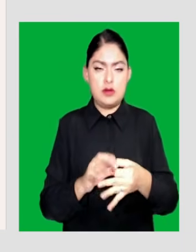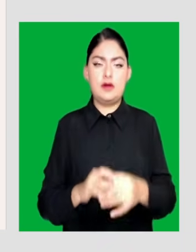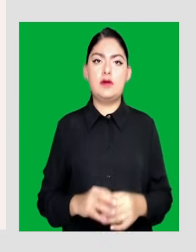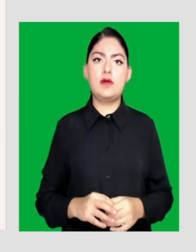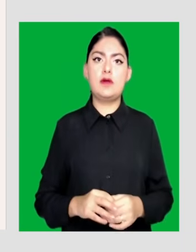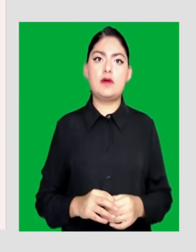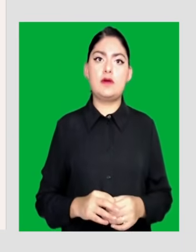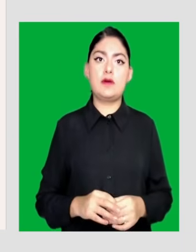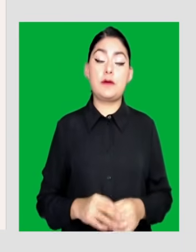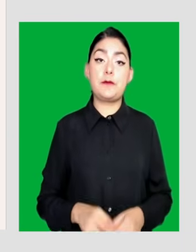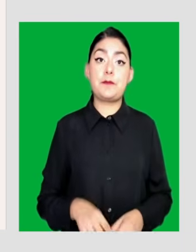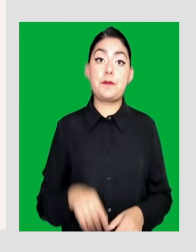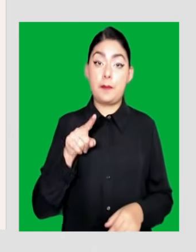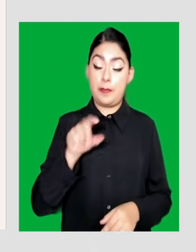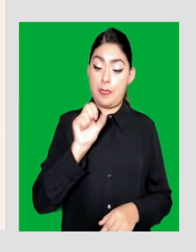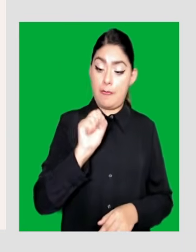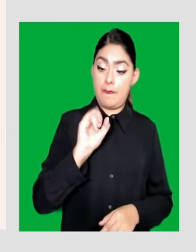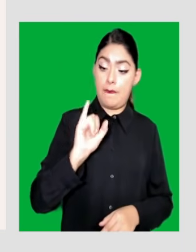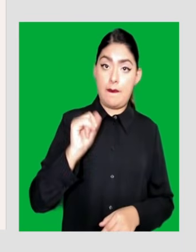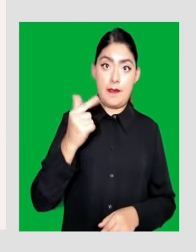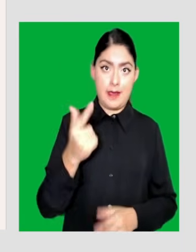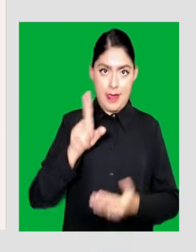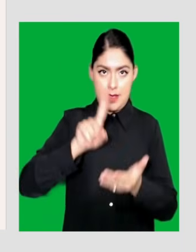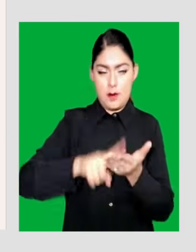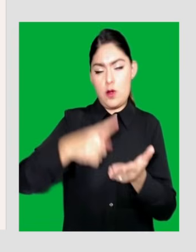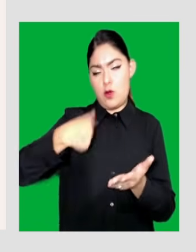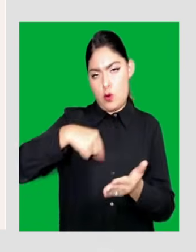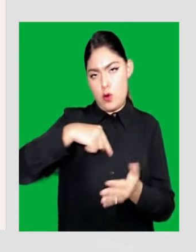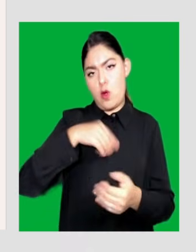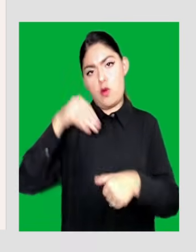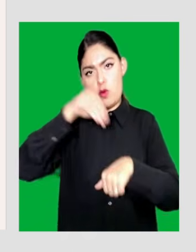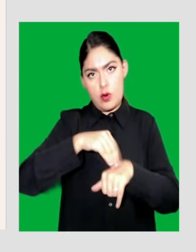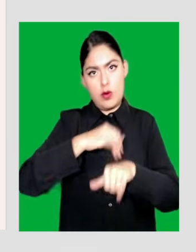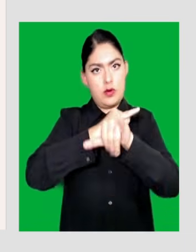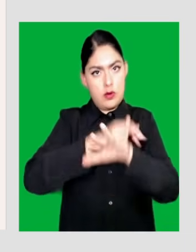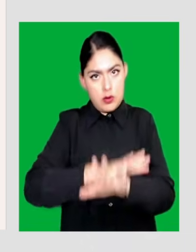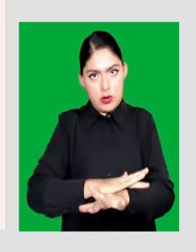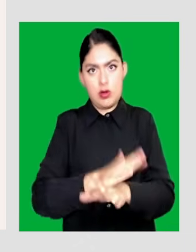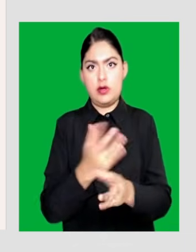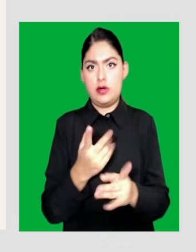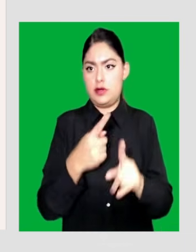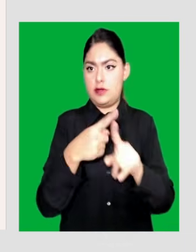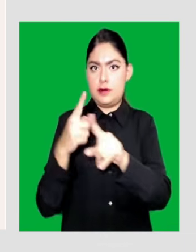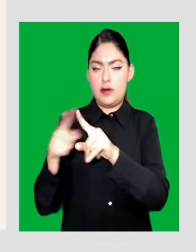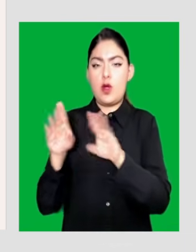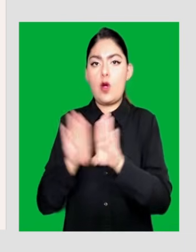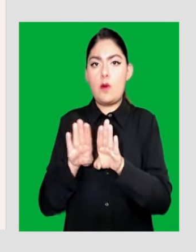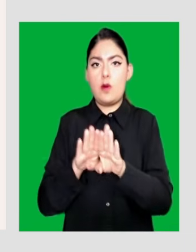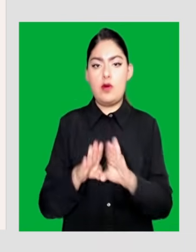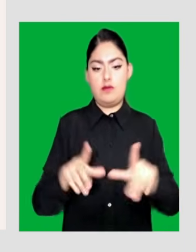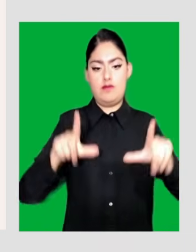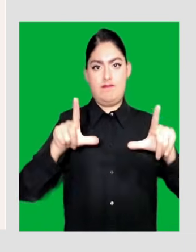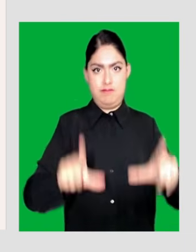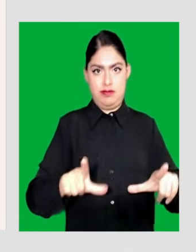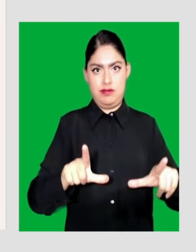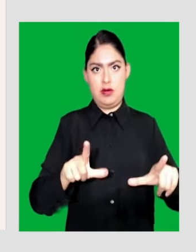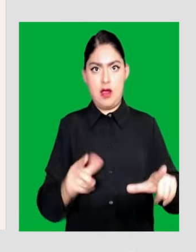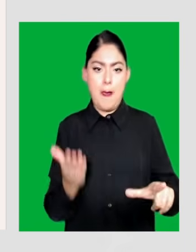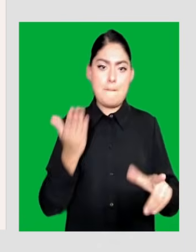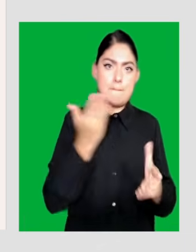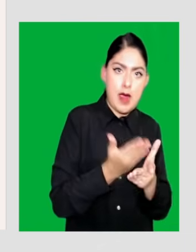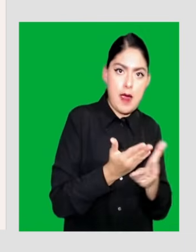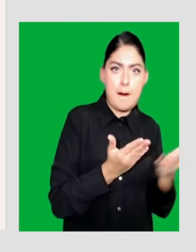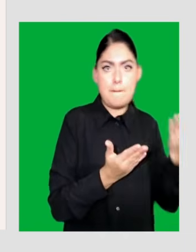increíblemente poderosa que nos ayuda a entender el mundo a nuestro alrededor, combinando el dónde, el qué y el cuándo